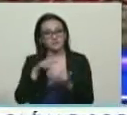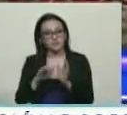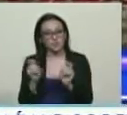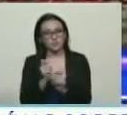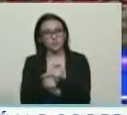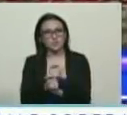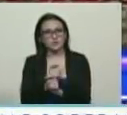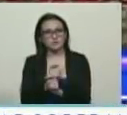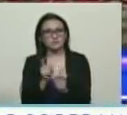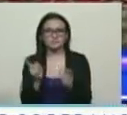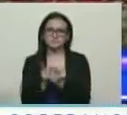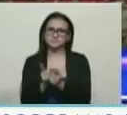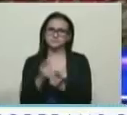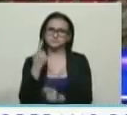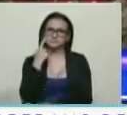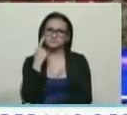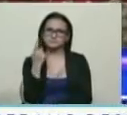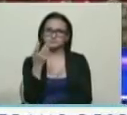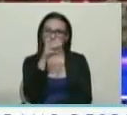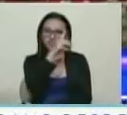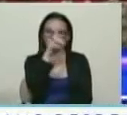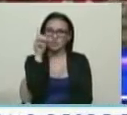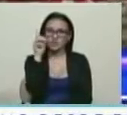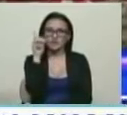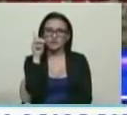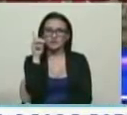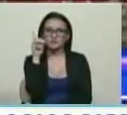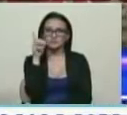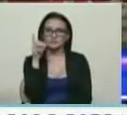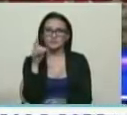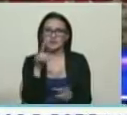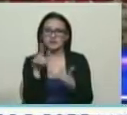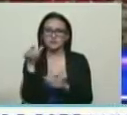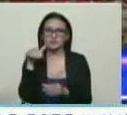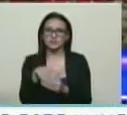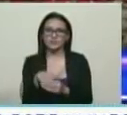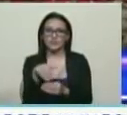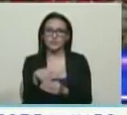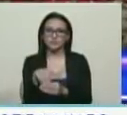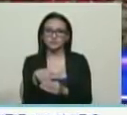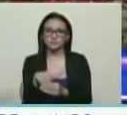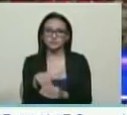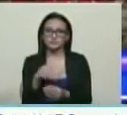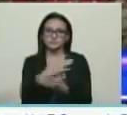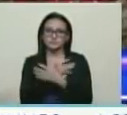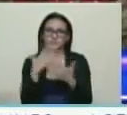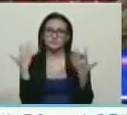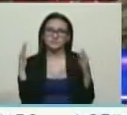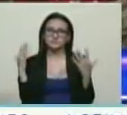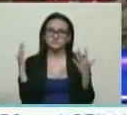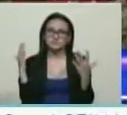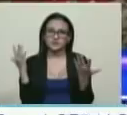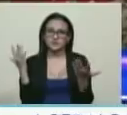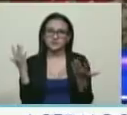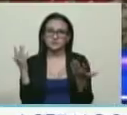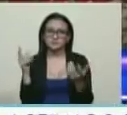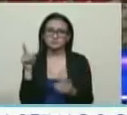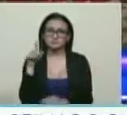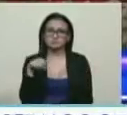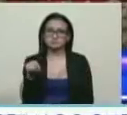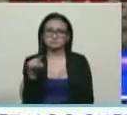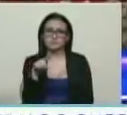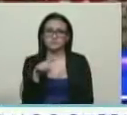veíamos al querido hermano Diosdado Cabello ejerciendo su voto. felicitarlos porque ellos han llevado a